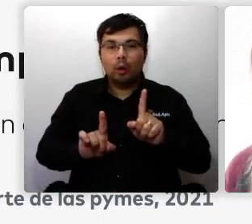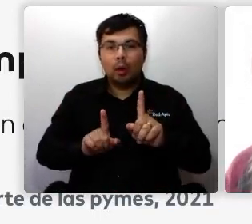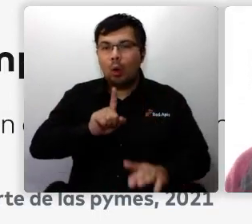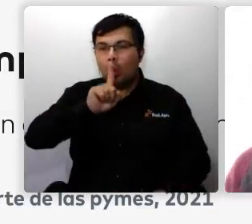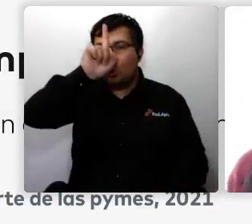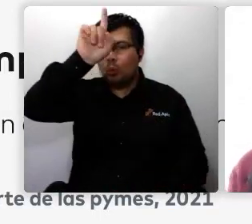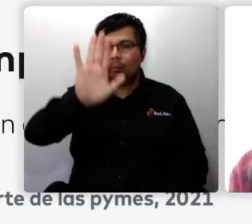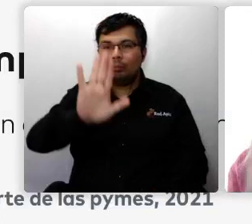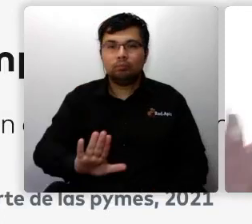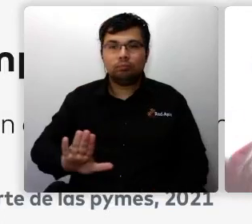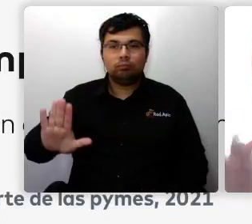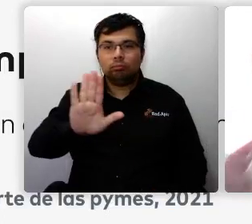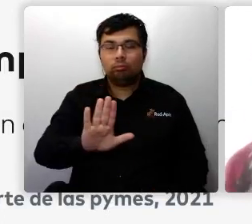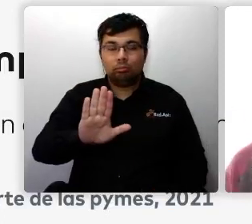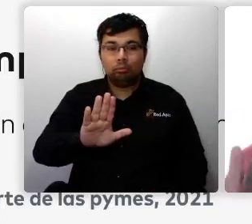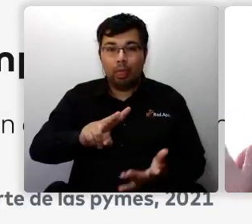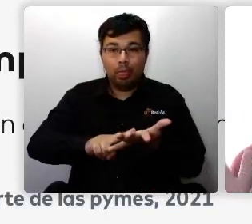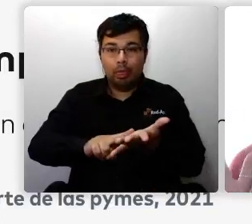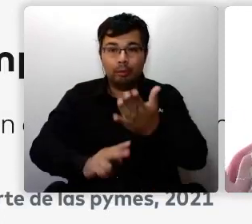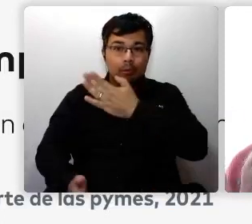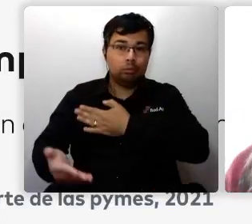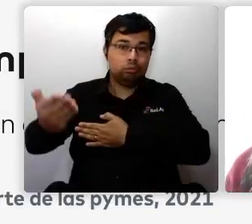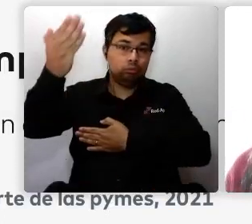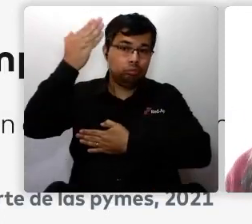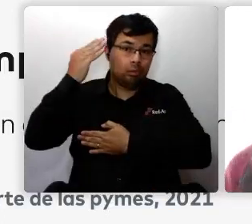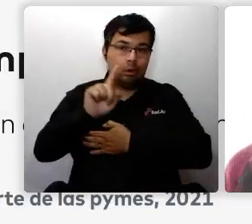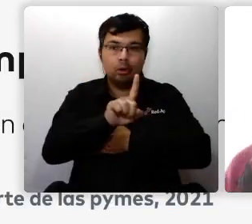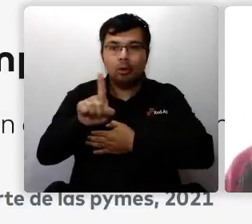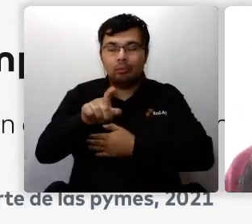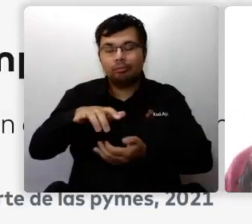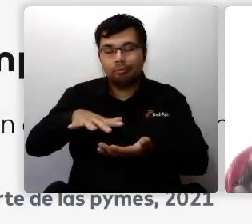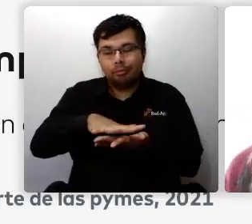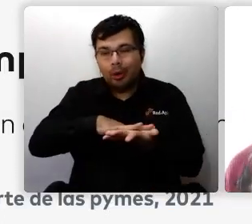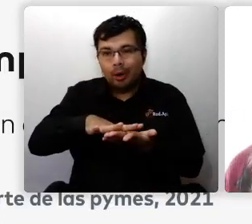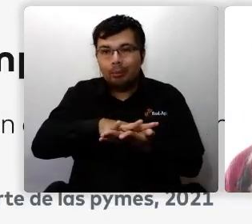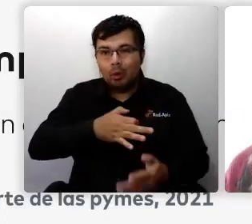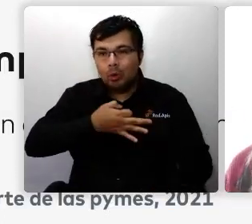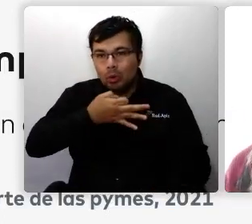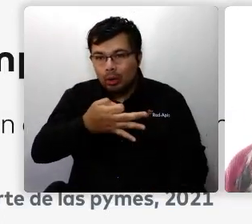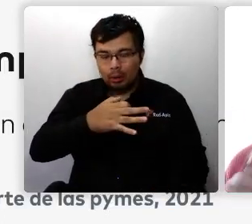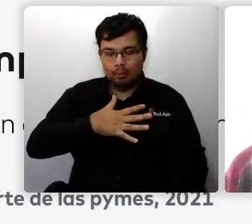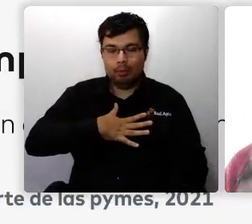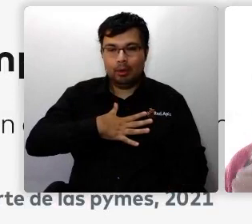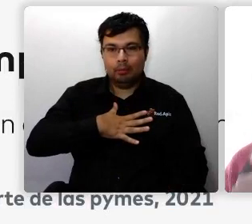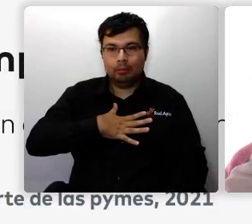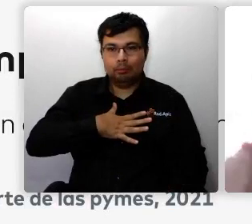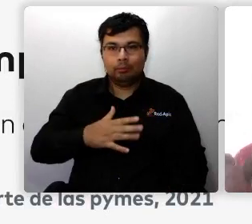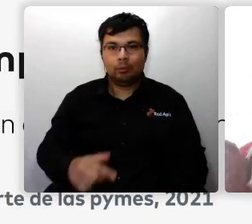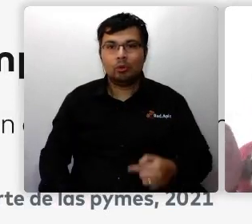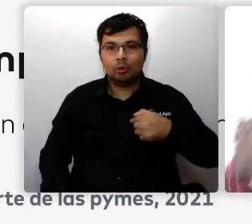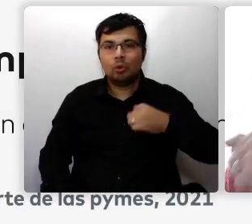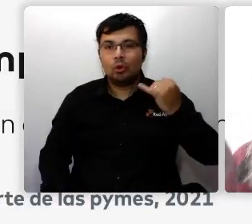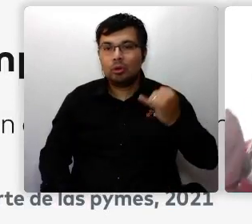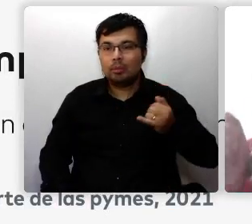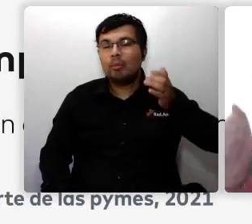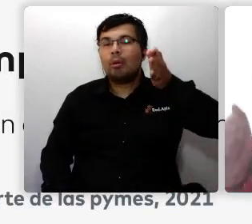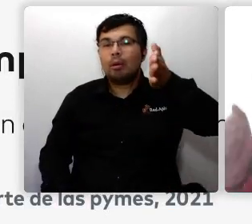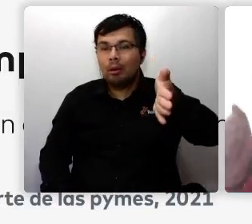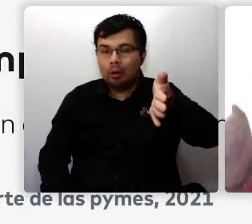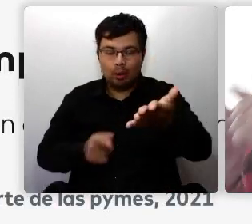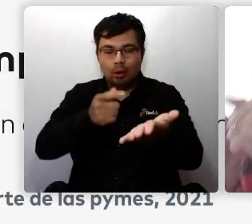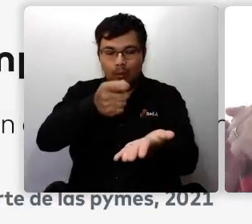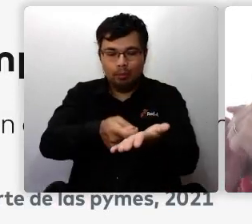no vamos a volver atrás. Por ejemplo, o sea, yo doy un ejemplo que es mío personal. Yo siempre iba a comprar la comida de mi perro en